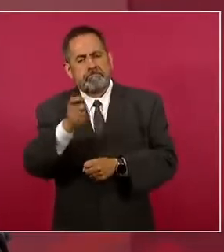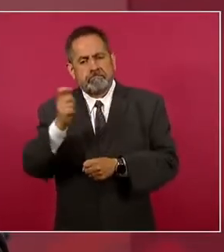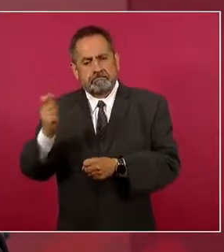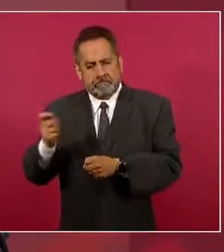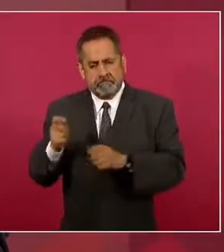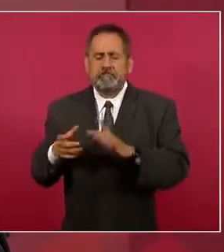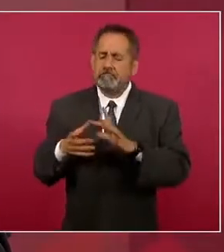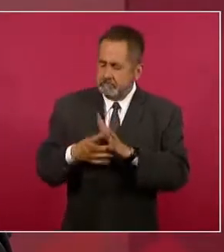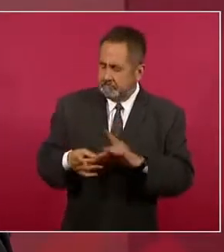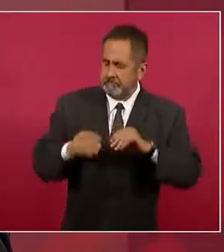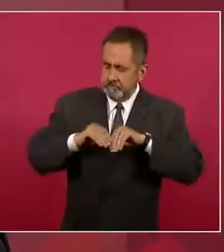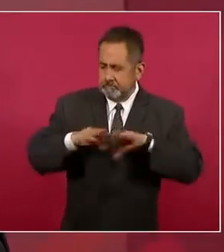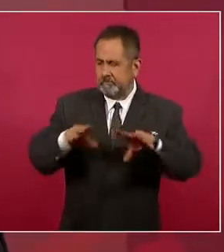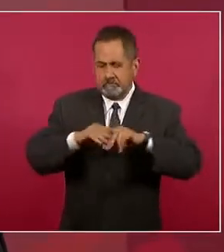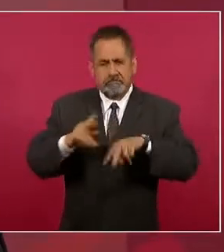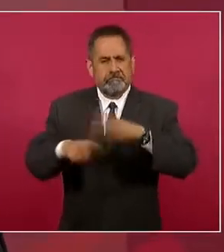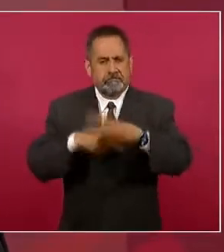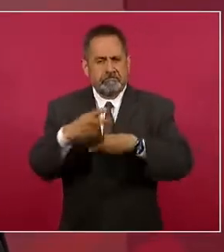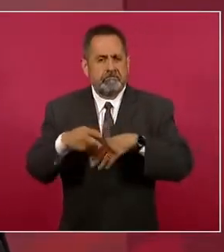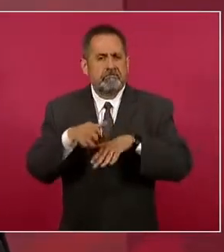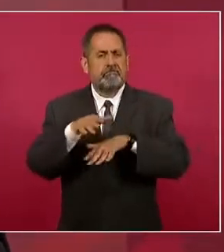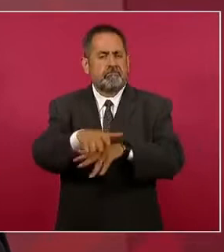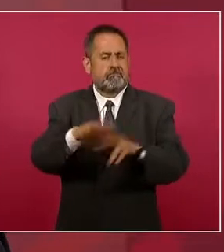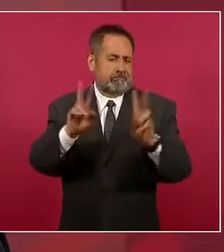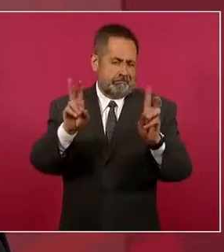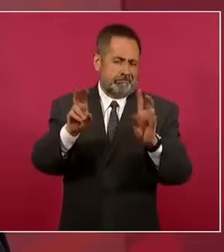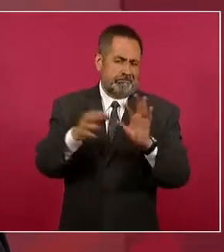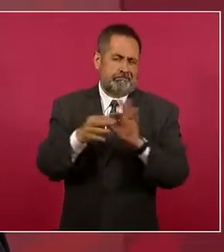que tienen que ver con